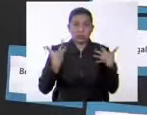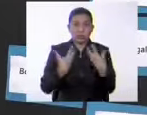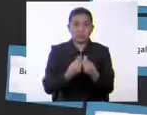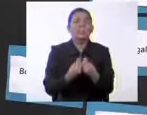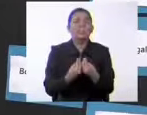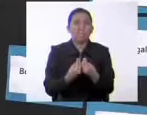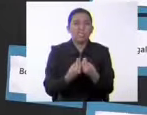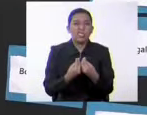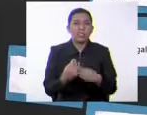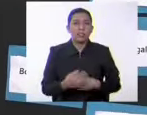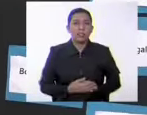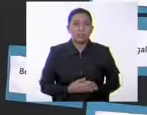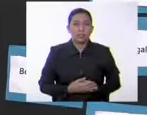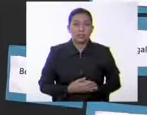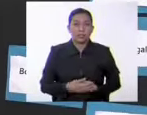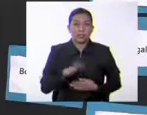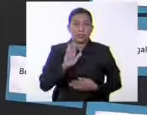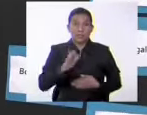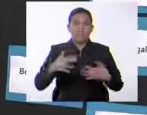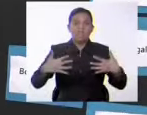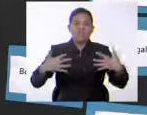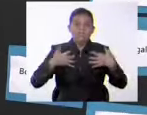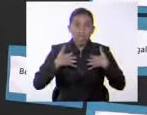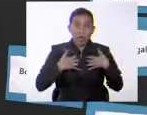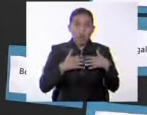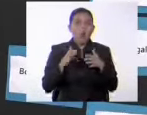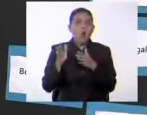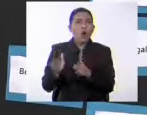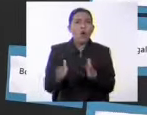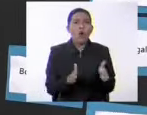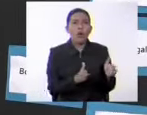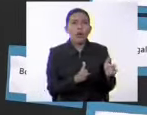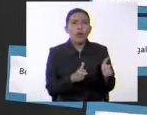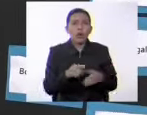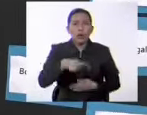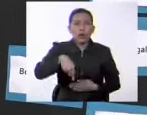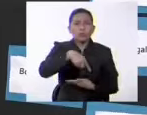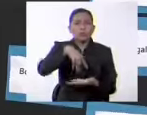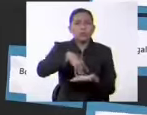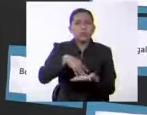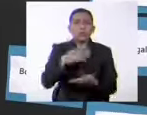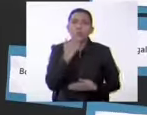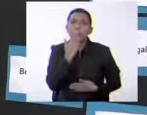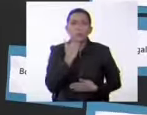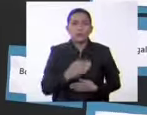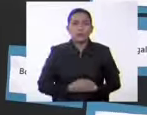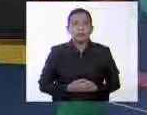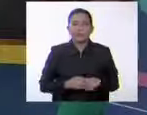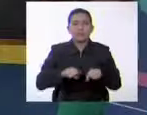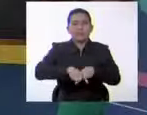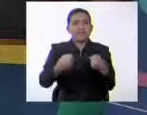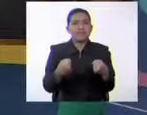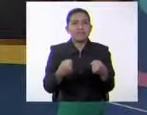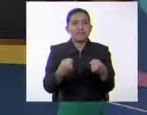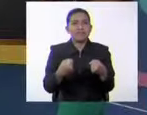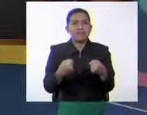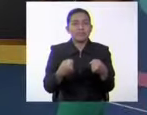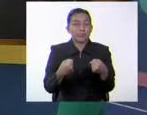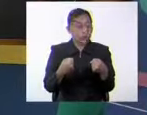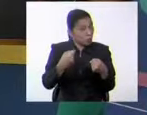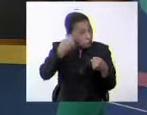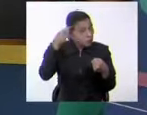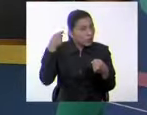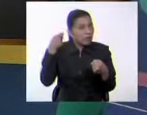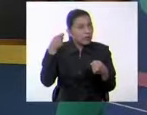que la forma de vida y organización de nuestros indígenas pasó a ser destruida, ¿verdad? Recordemos